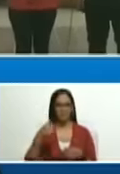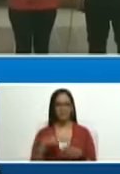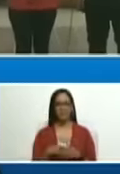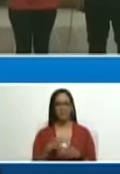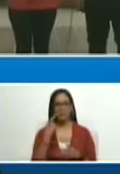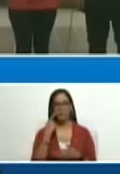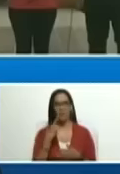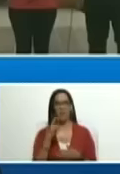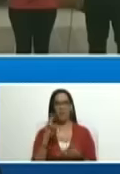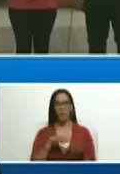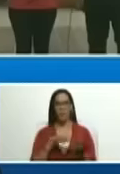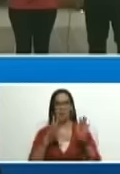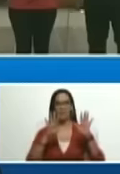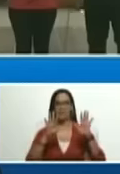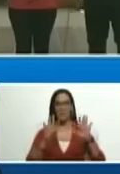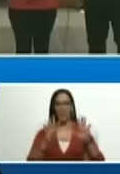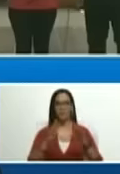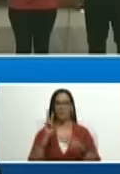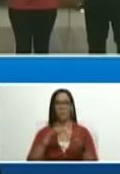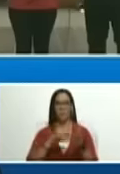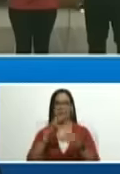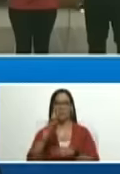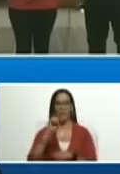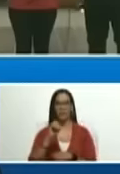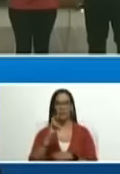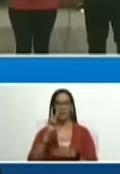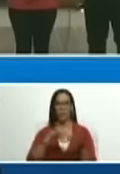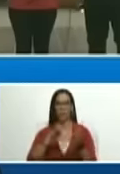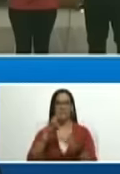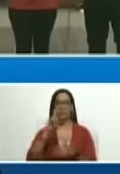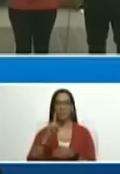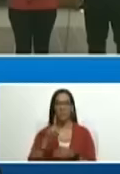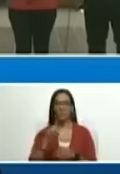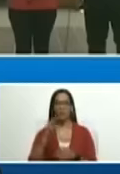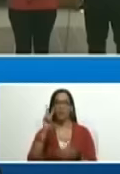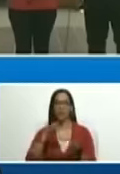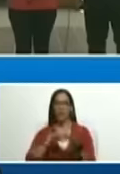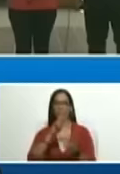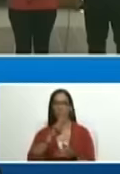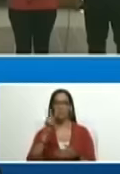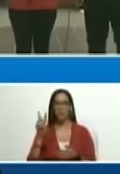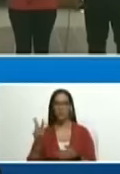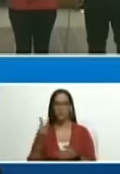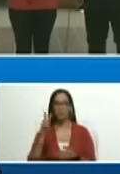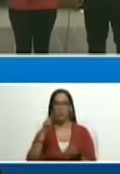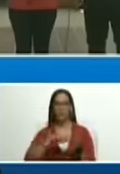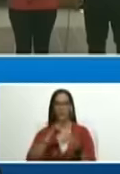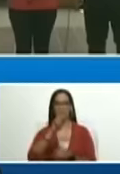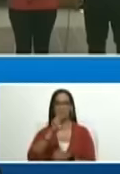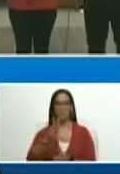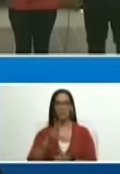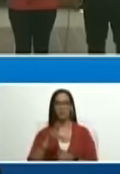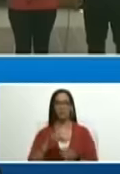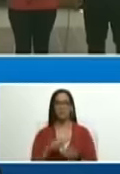Miren, 2019, 2020, 2021, 2022 y lo que va de 2023.